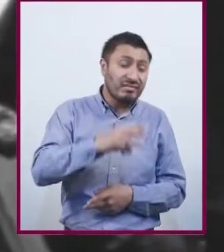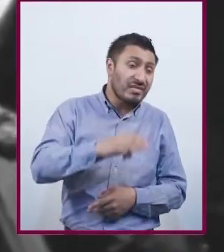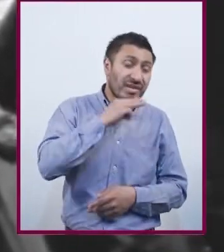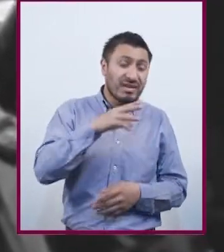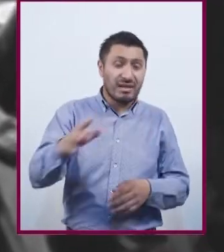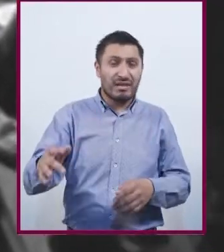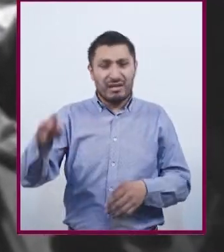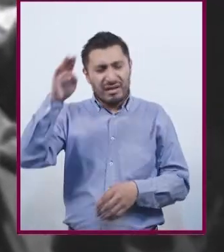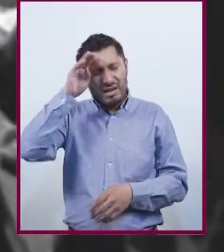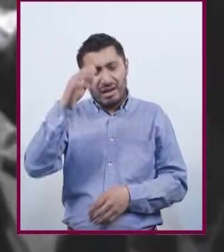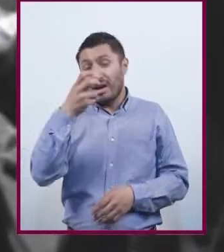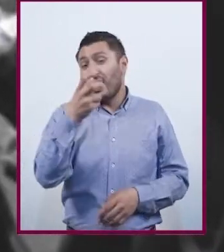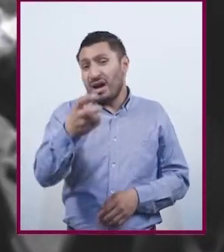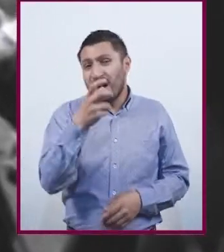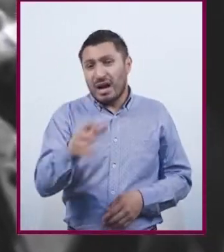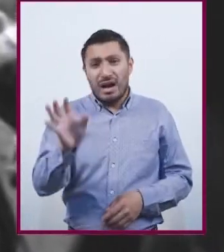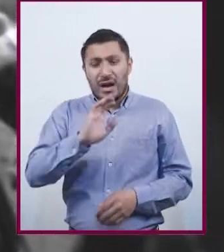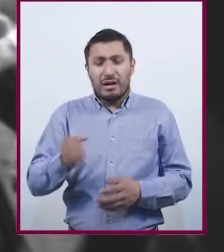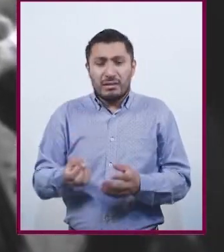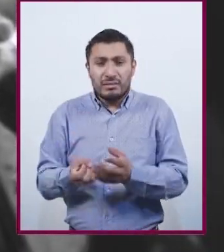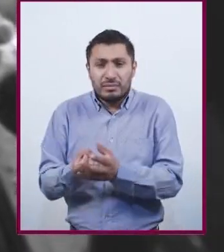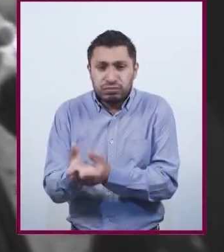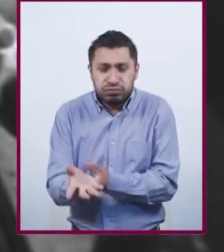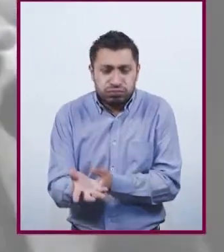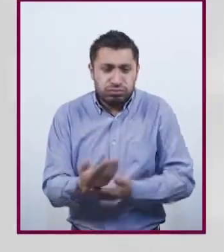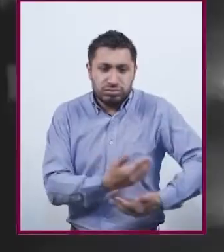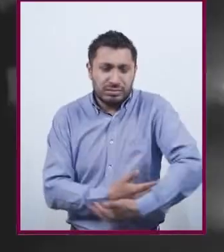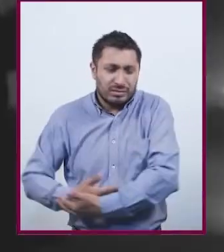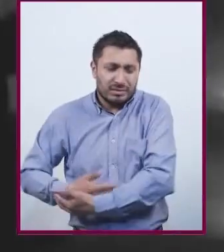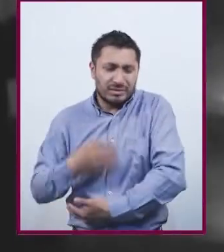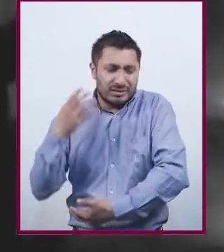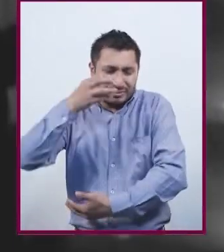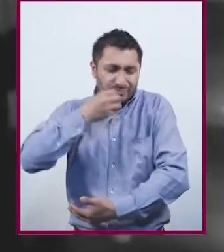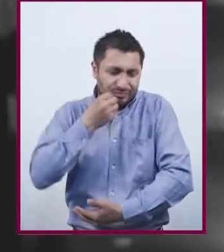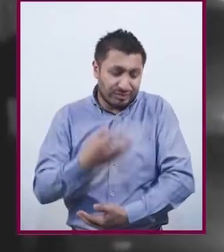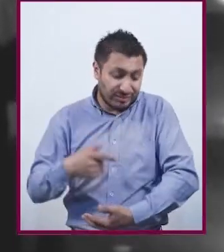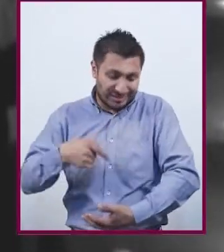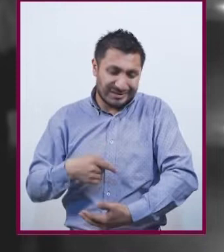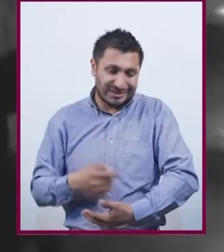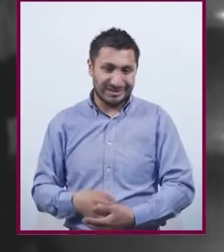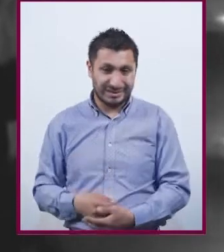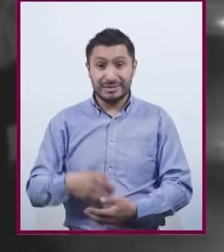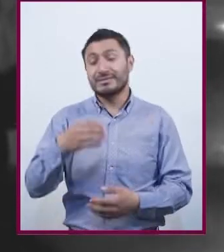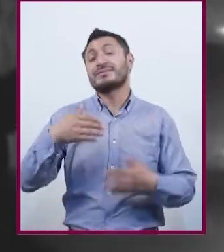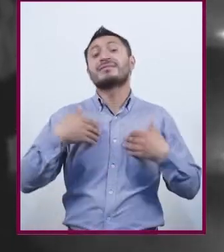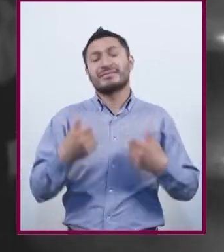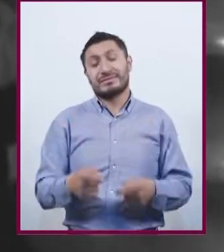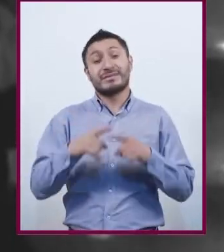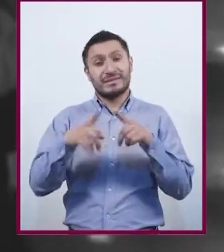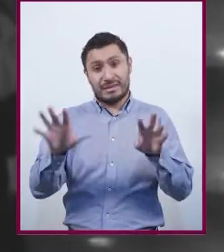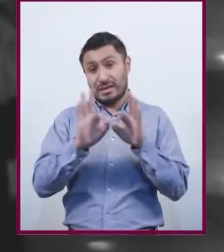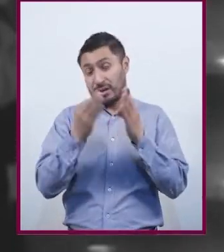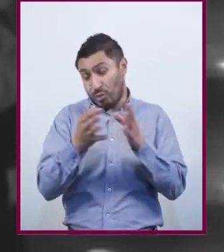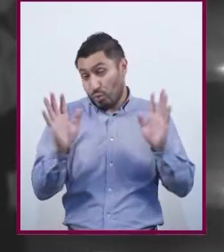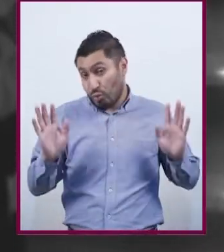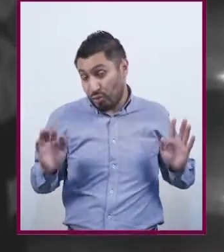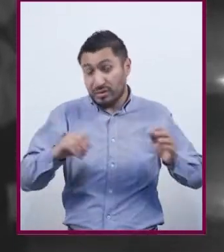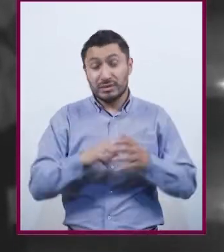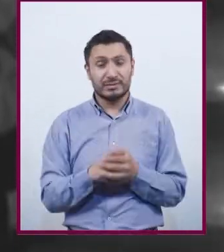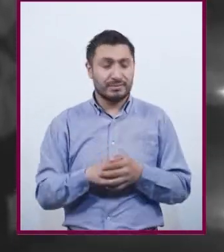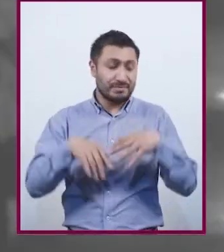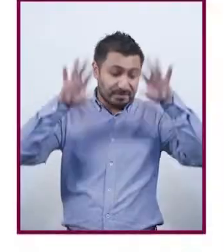padres de familia no habrán pasado esto mismo al dar a luz a un hermoso bebé? He aquí otra interpretación